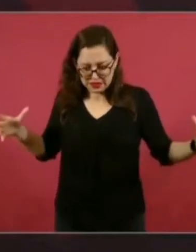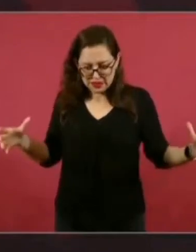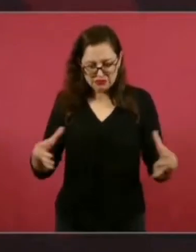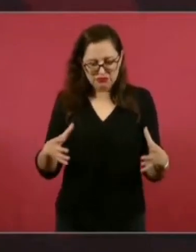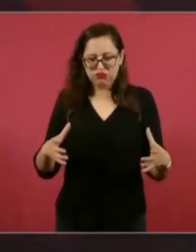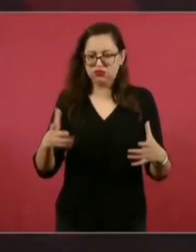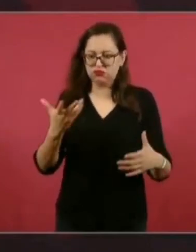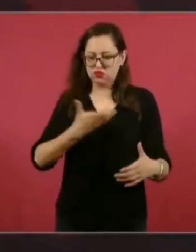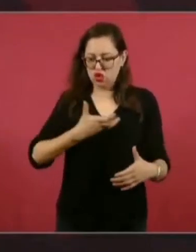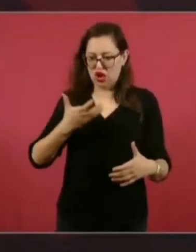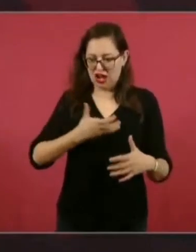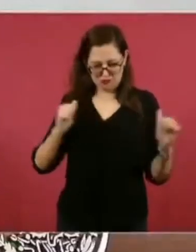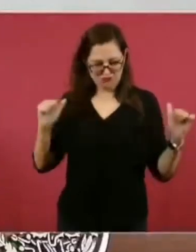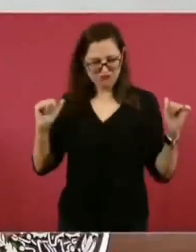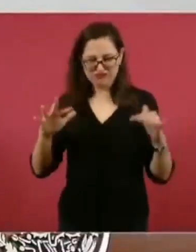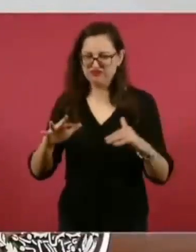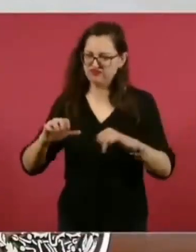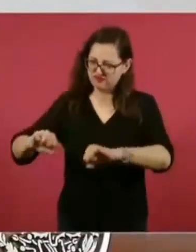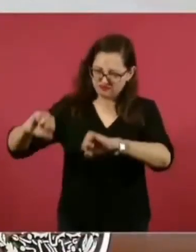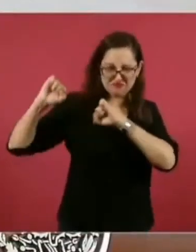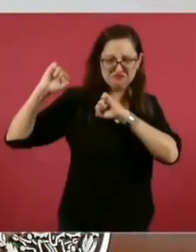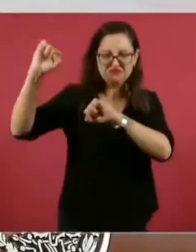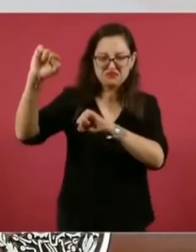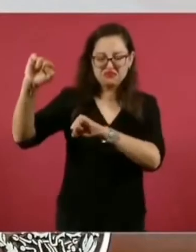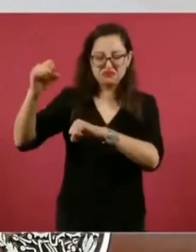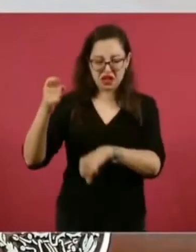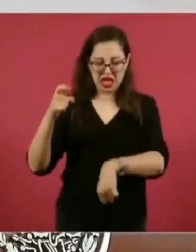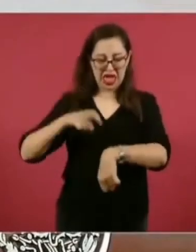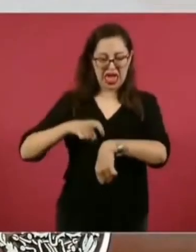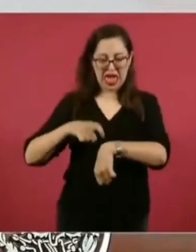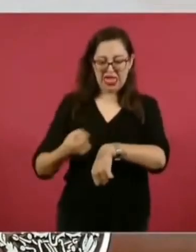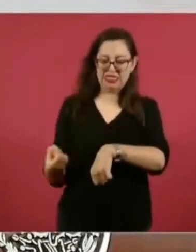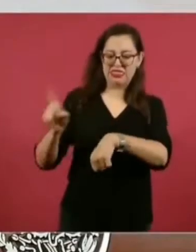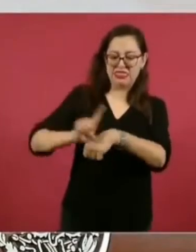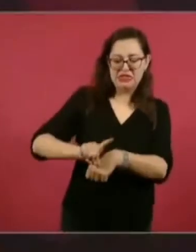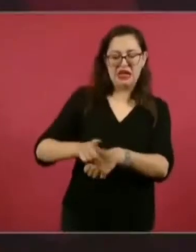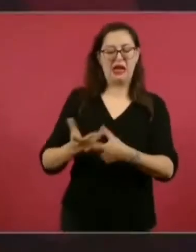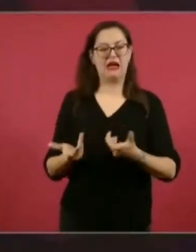agruparnos en el Zócalo, tal día, a tal hora.